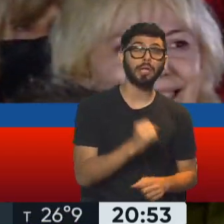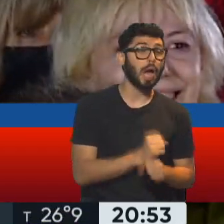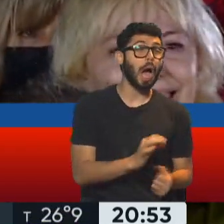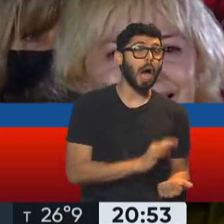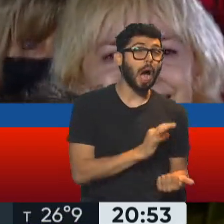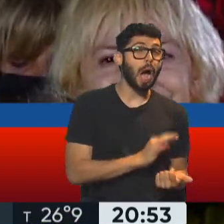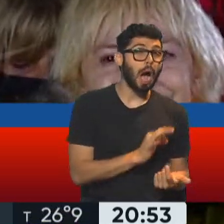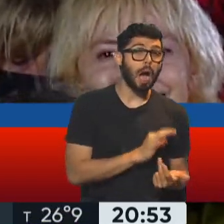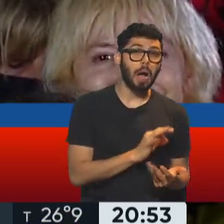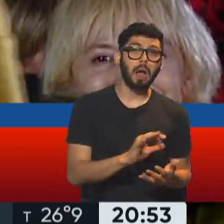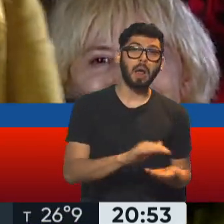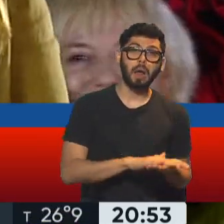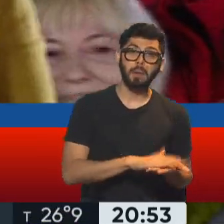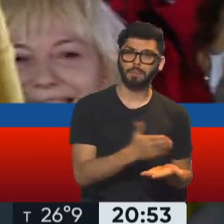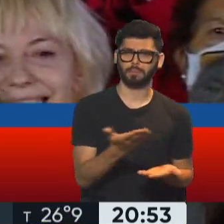trabajo.